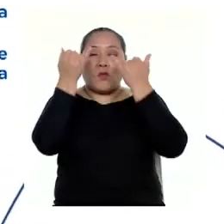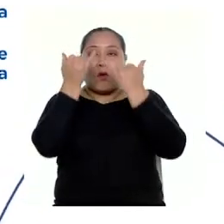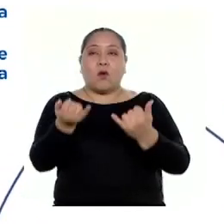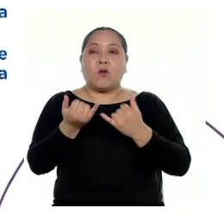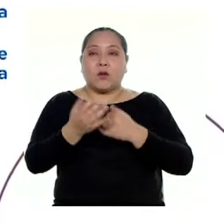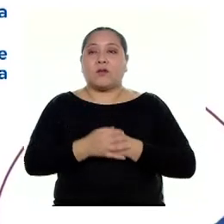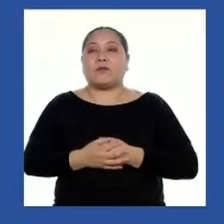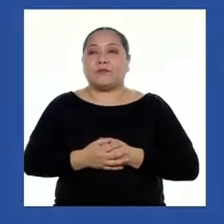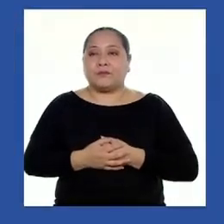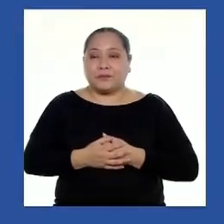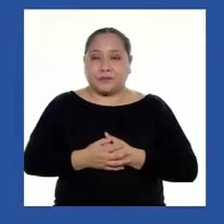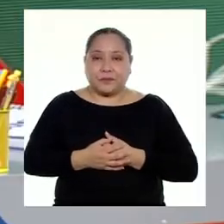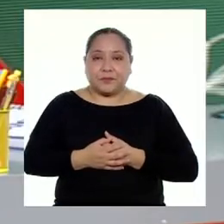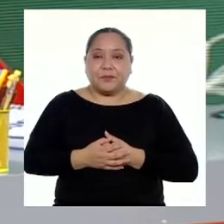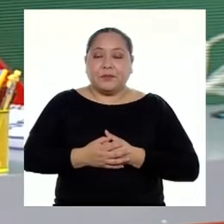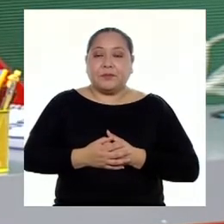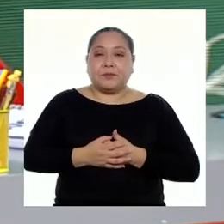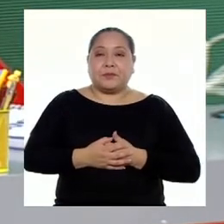hoy.